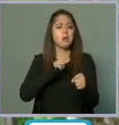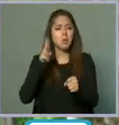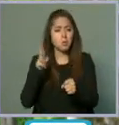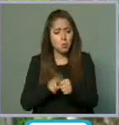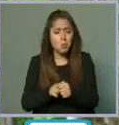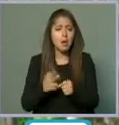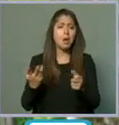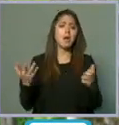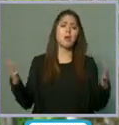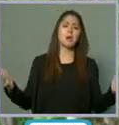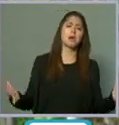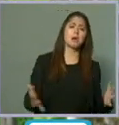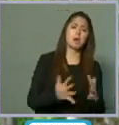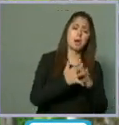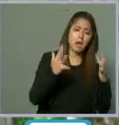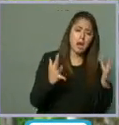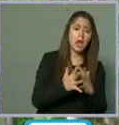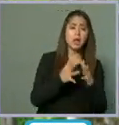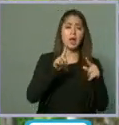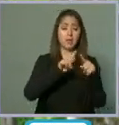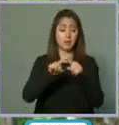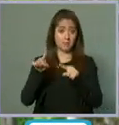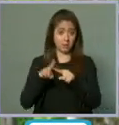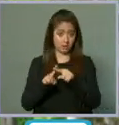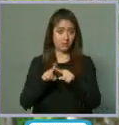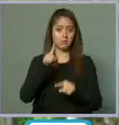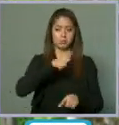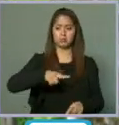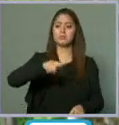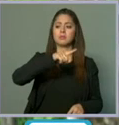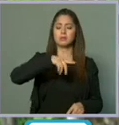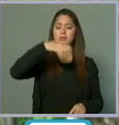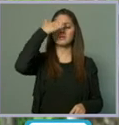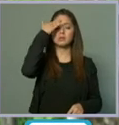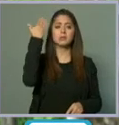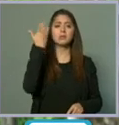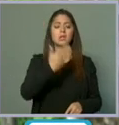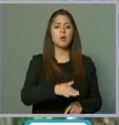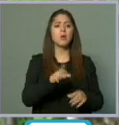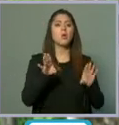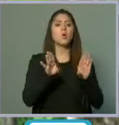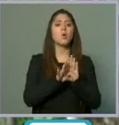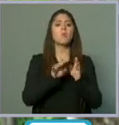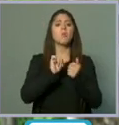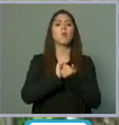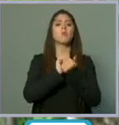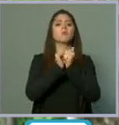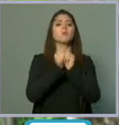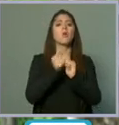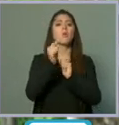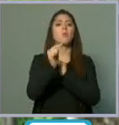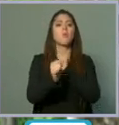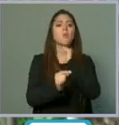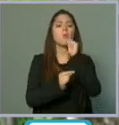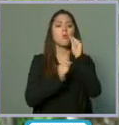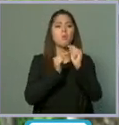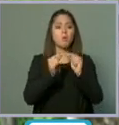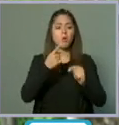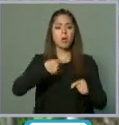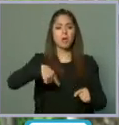guerra, etcétera, y tiene mucha razón. Yo creo que tiene mucho que ver esta situación del saber cómo levantarse, del saber